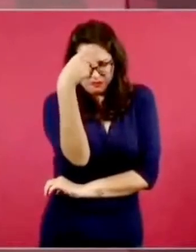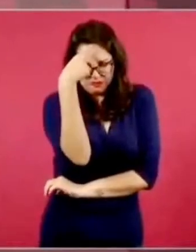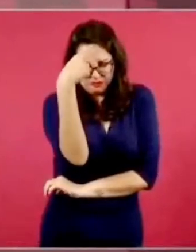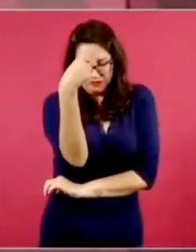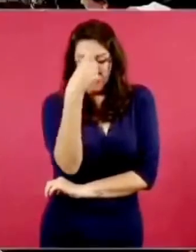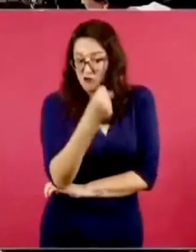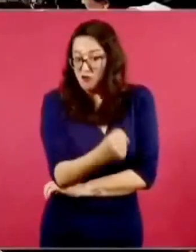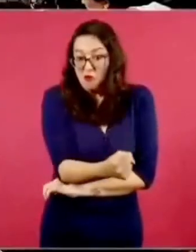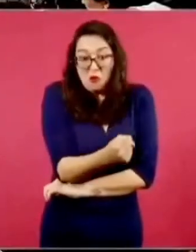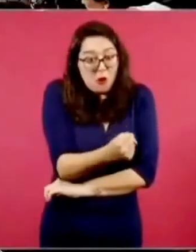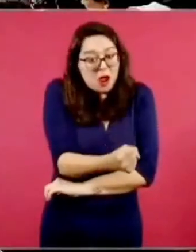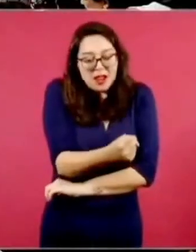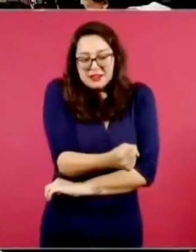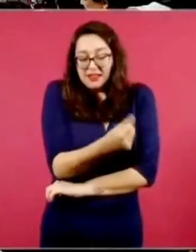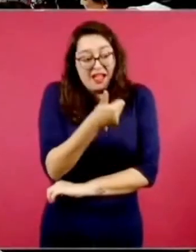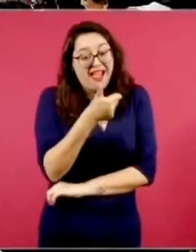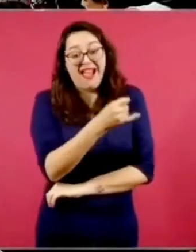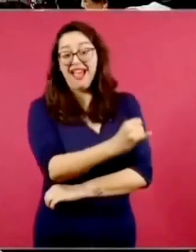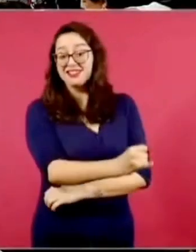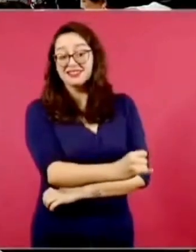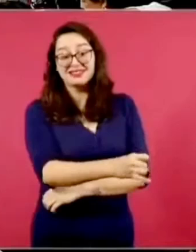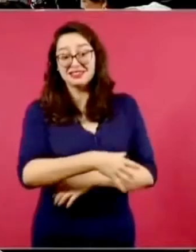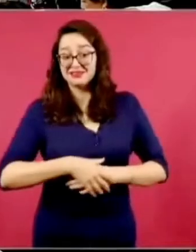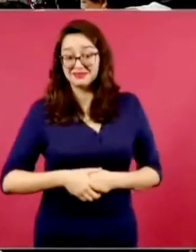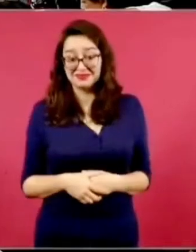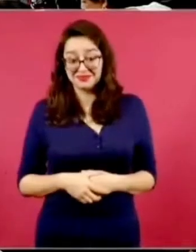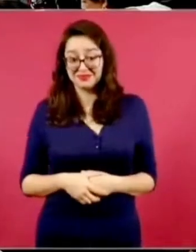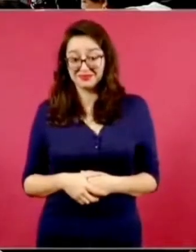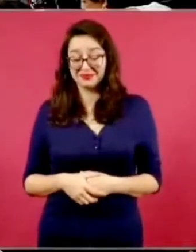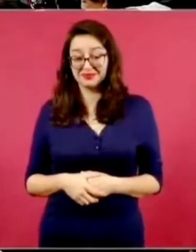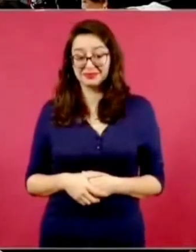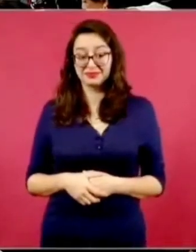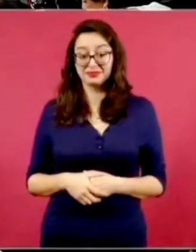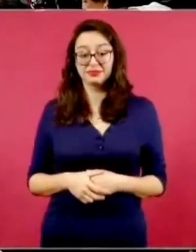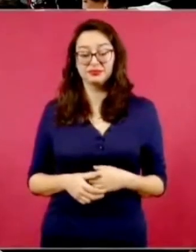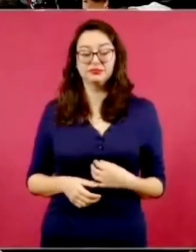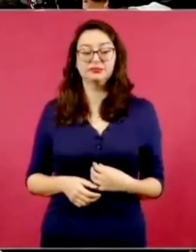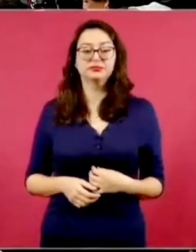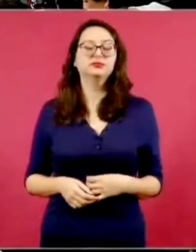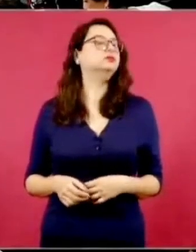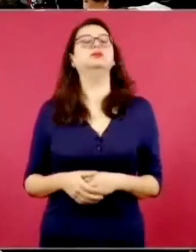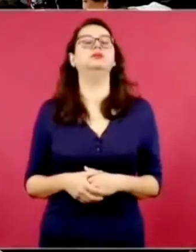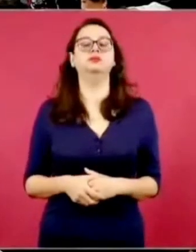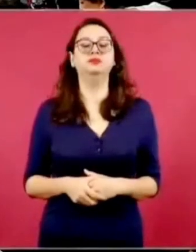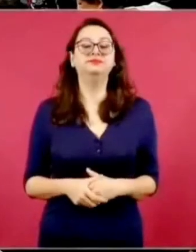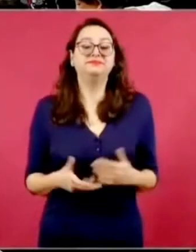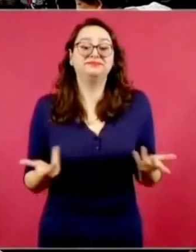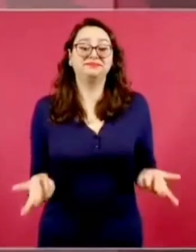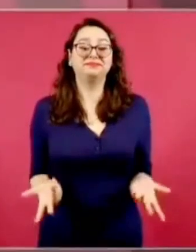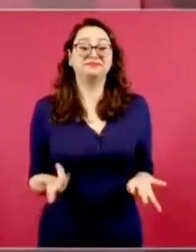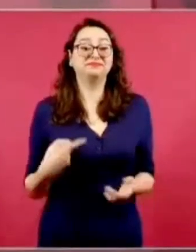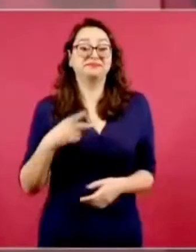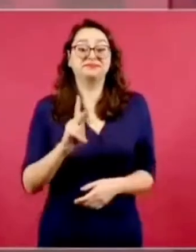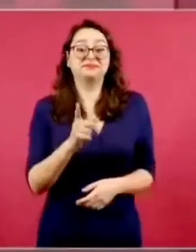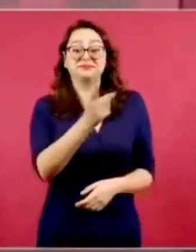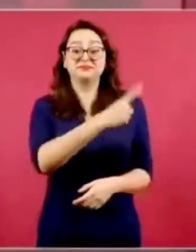¿Mande? ¿Insulares y criollos modernos? Sí, pero vienen de tiempo atrás.